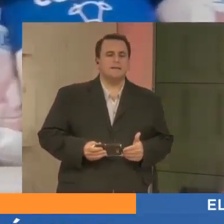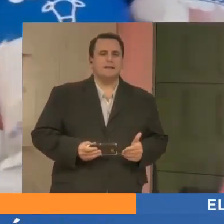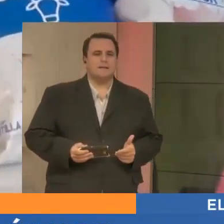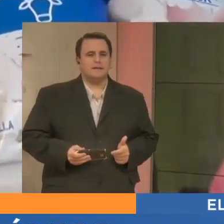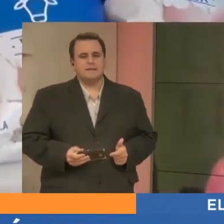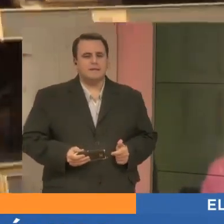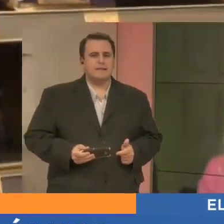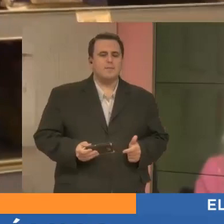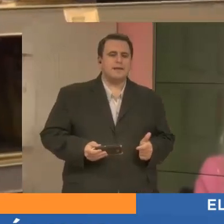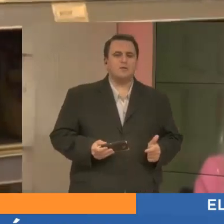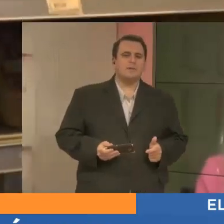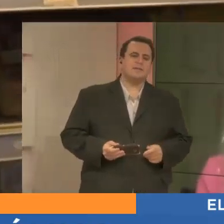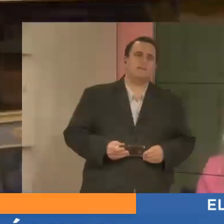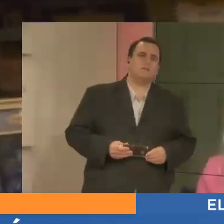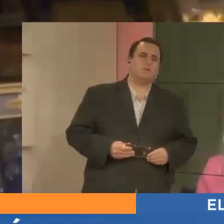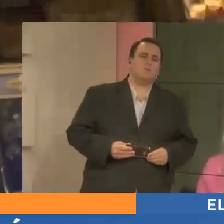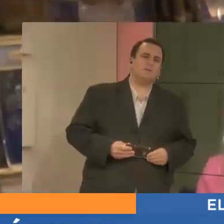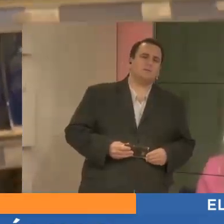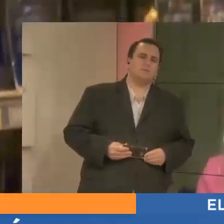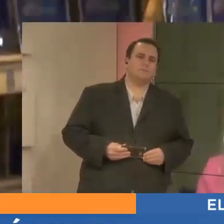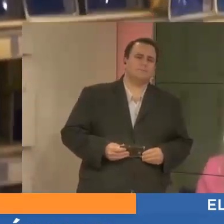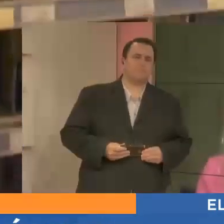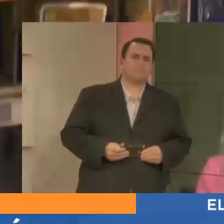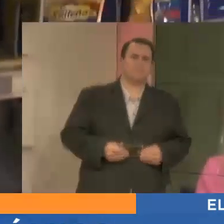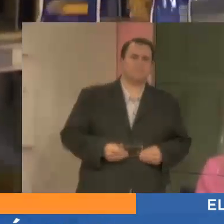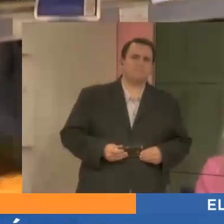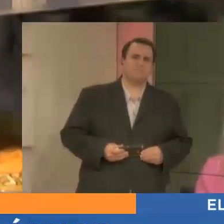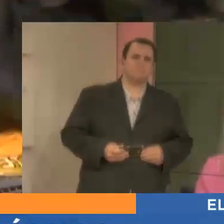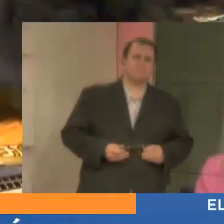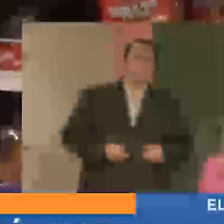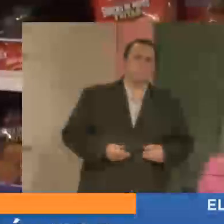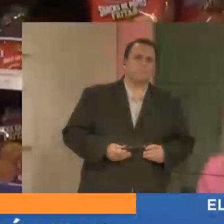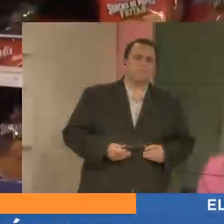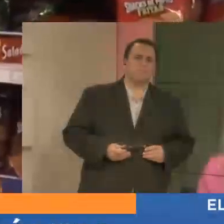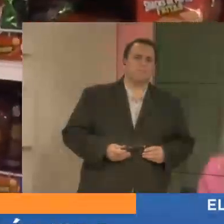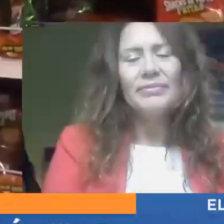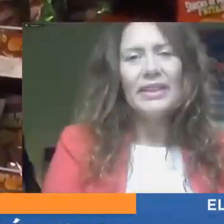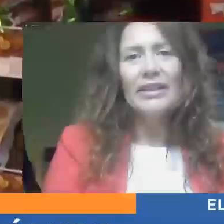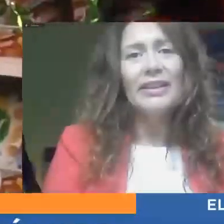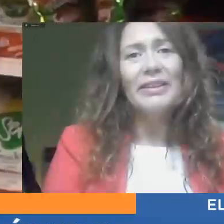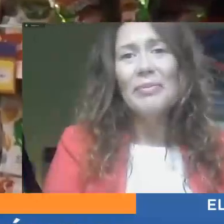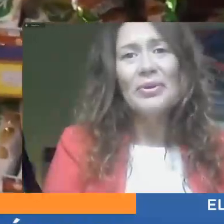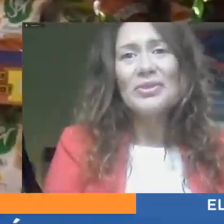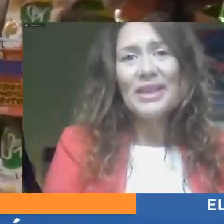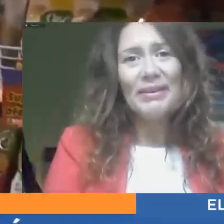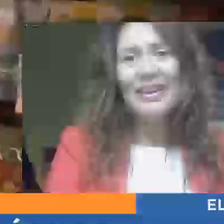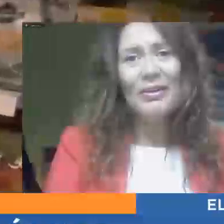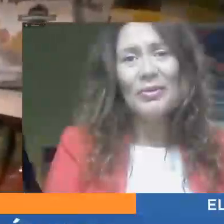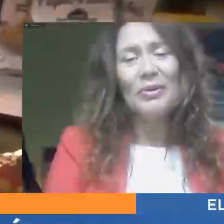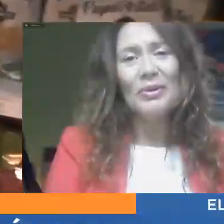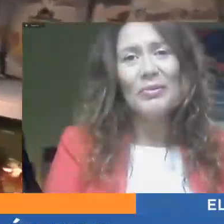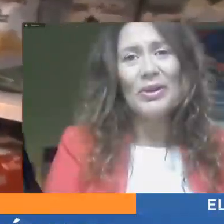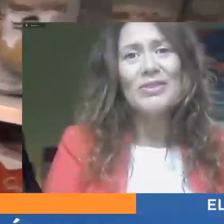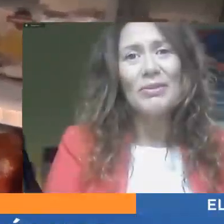hacer? ¿Le da para estos meses, digamos, cómo ves eso? Mira, yo creo que él tampoco